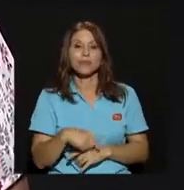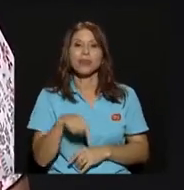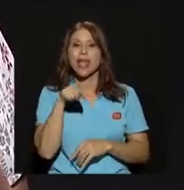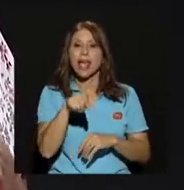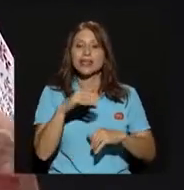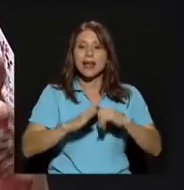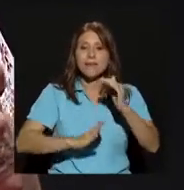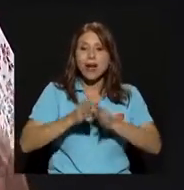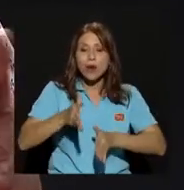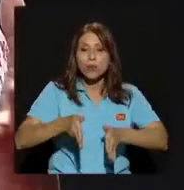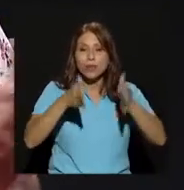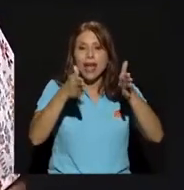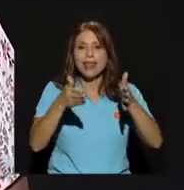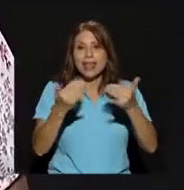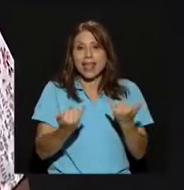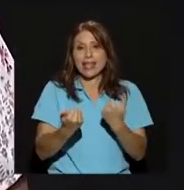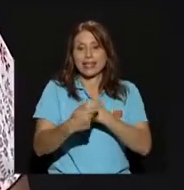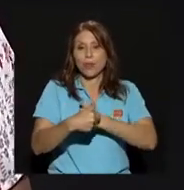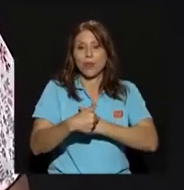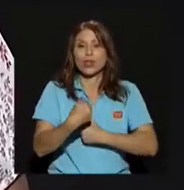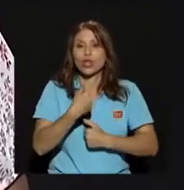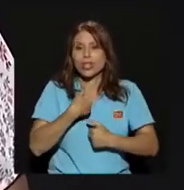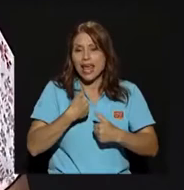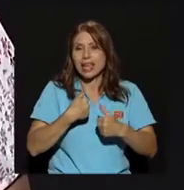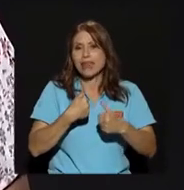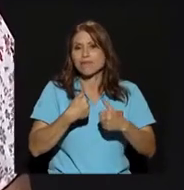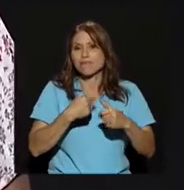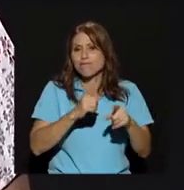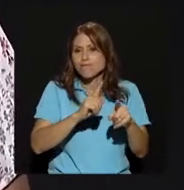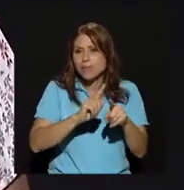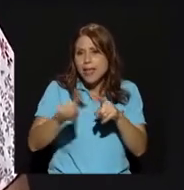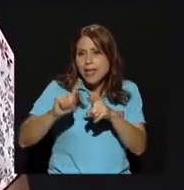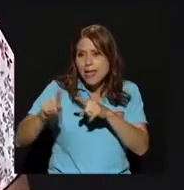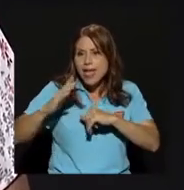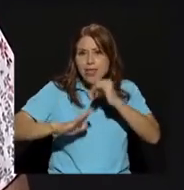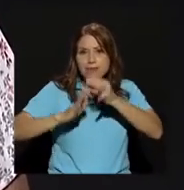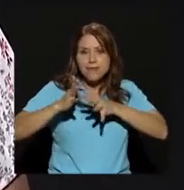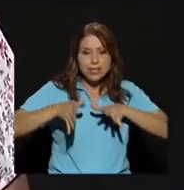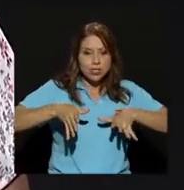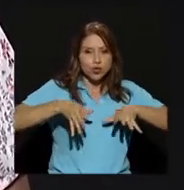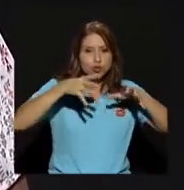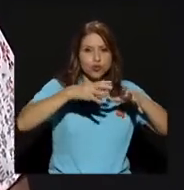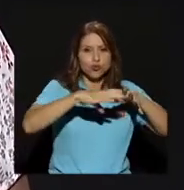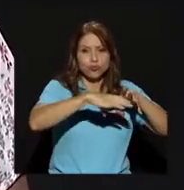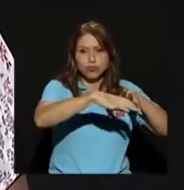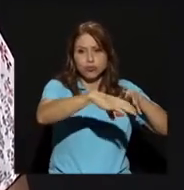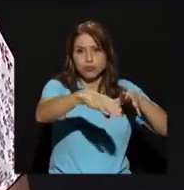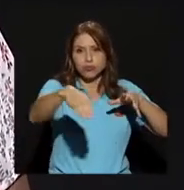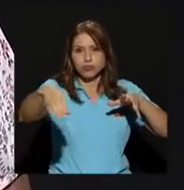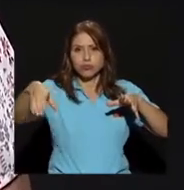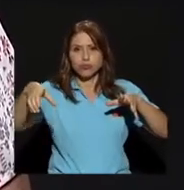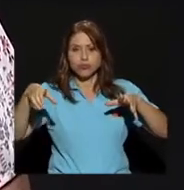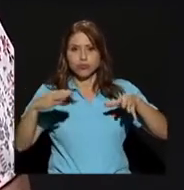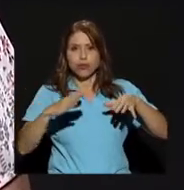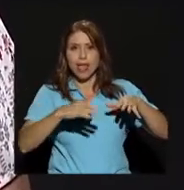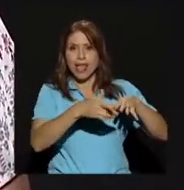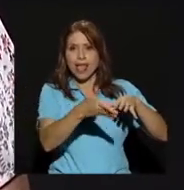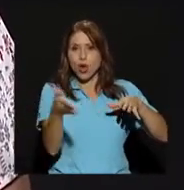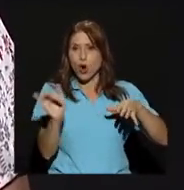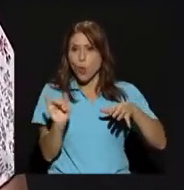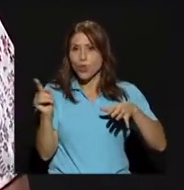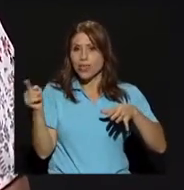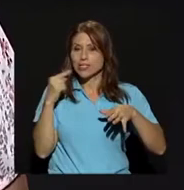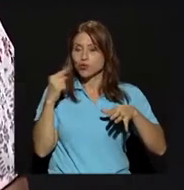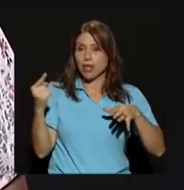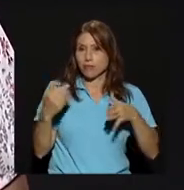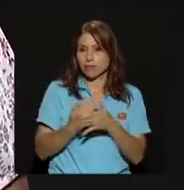facultad tiene en este momento una serie de edificios, un edificio realmente, como usted dice, del siglo XXI. Pero en este momento